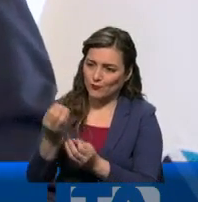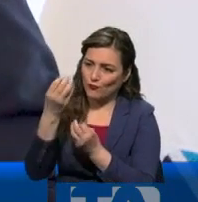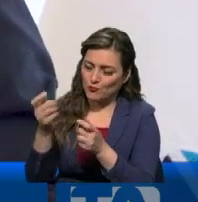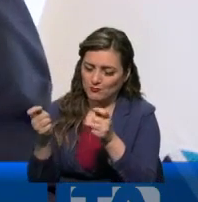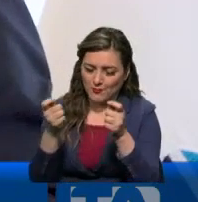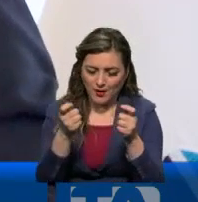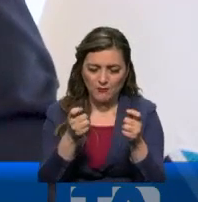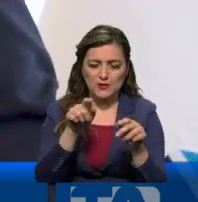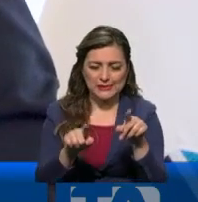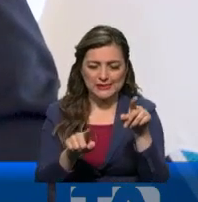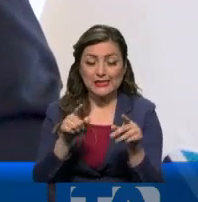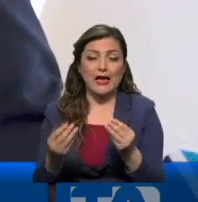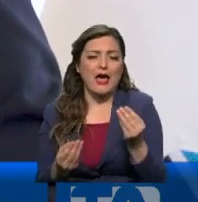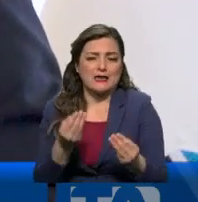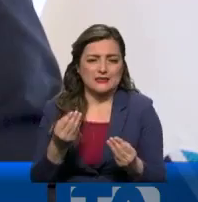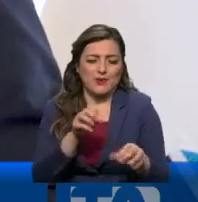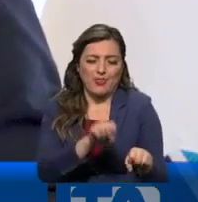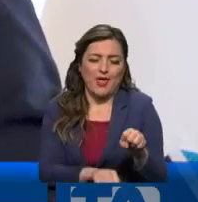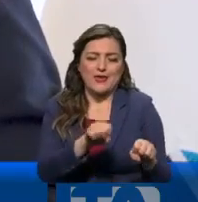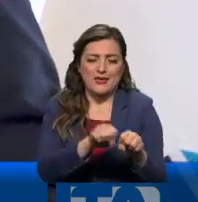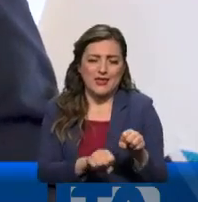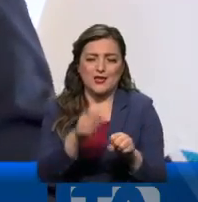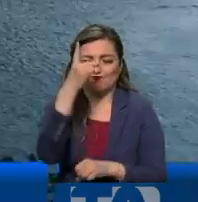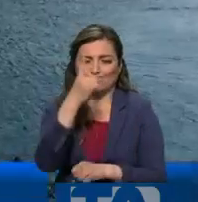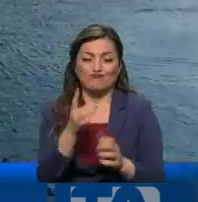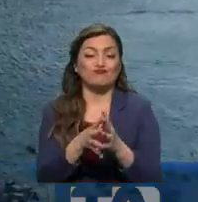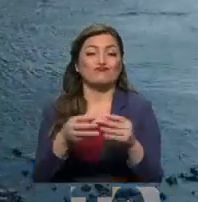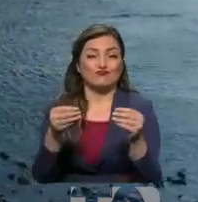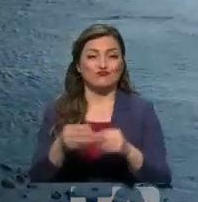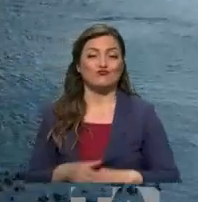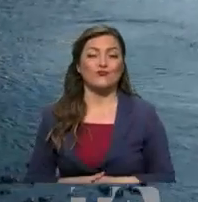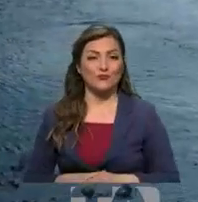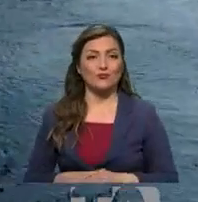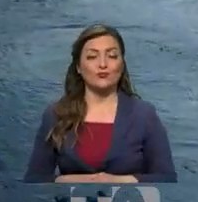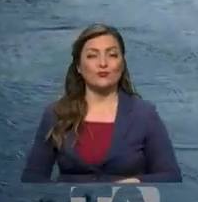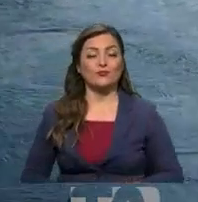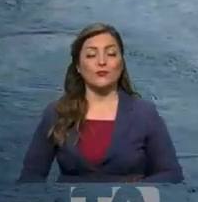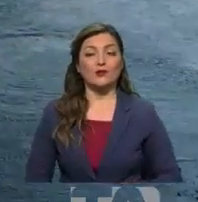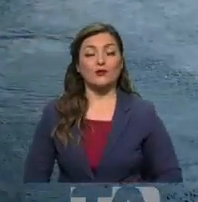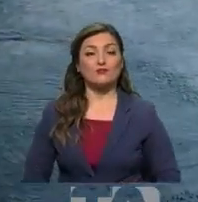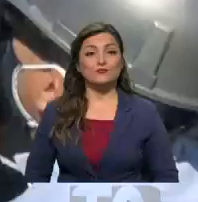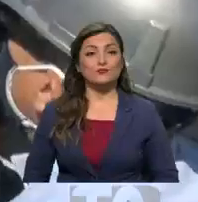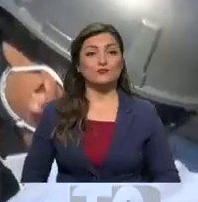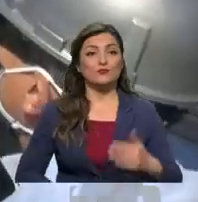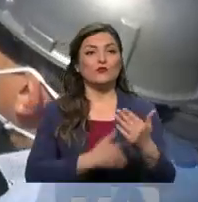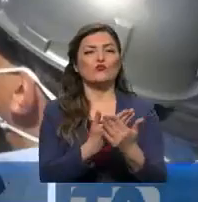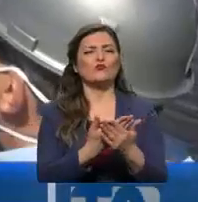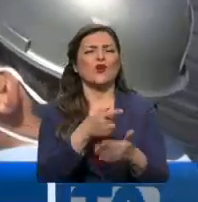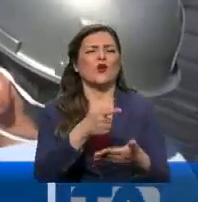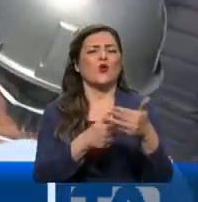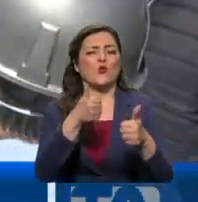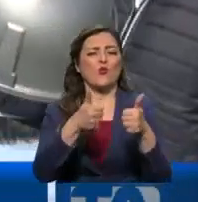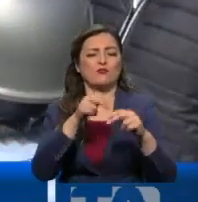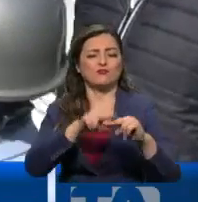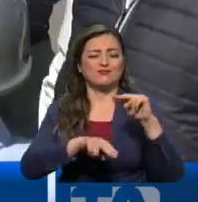para mermar los efectos dañinos de la erosión regresiva. Una de las alternativas que se plantea por ahora es la reubicación de